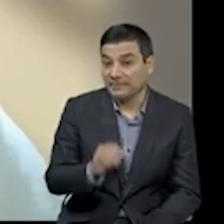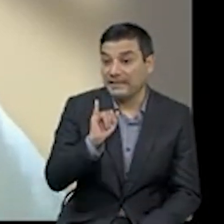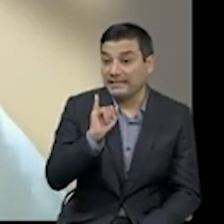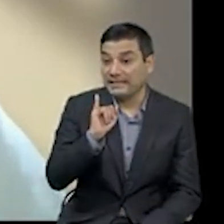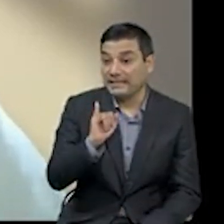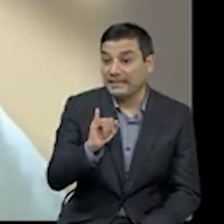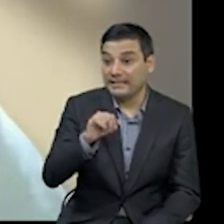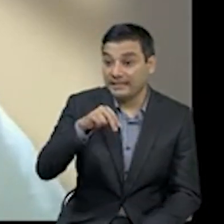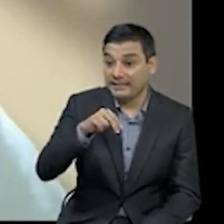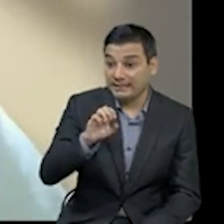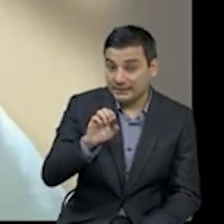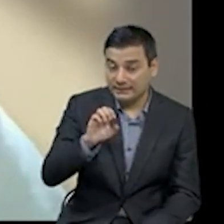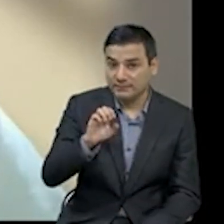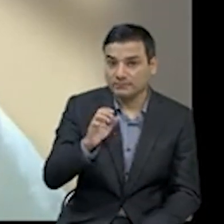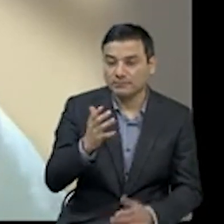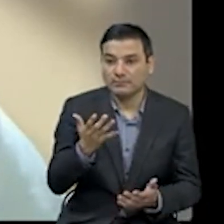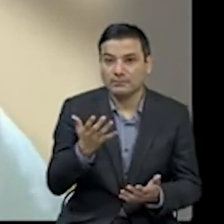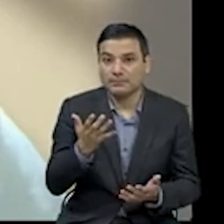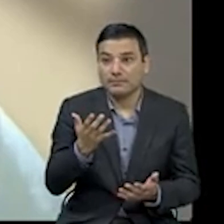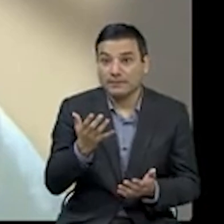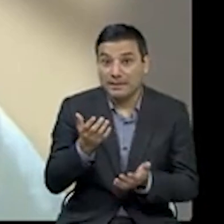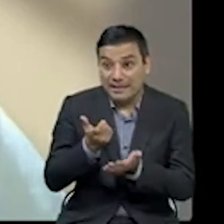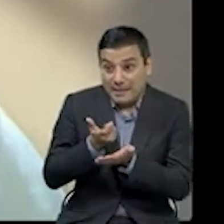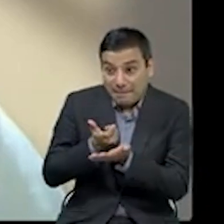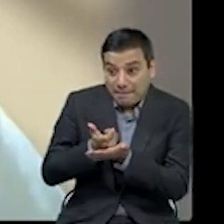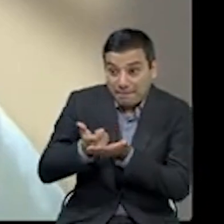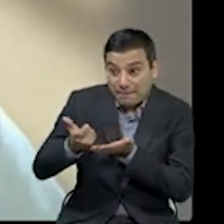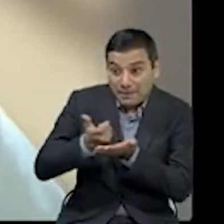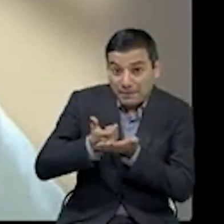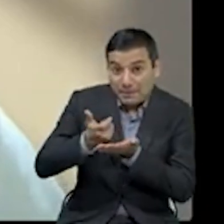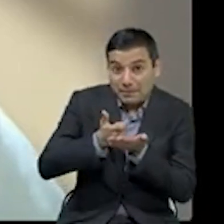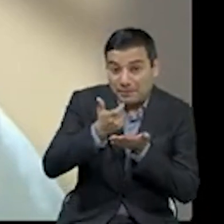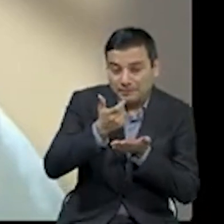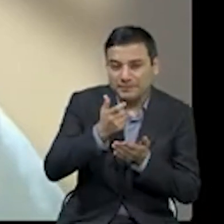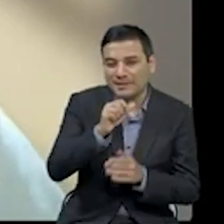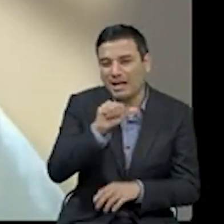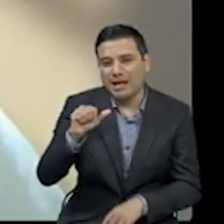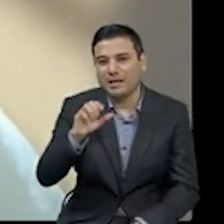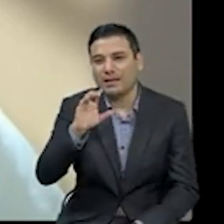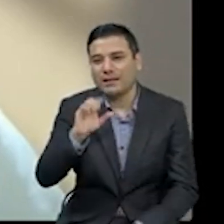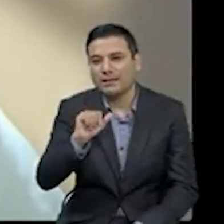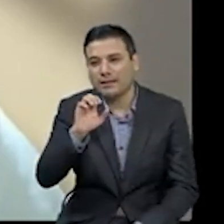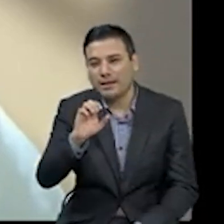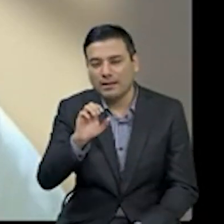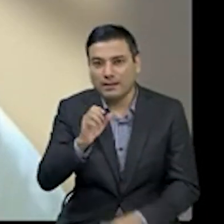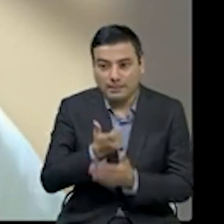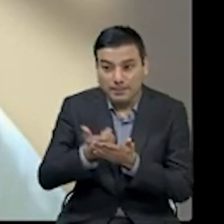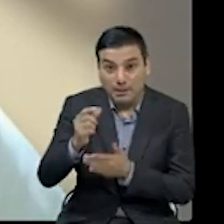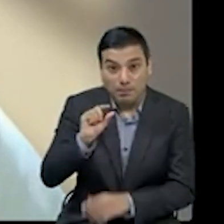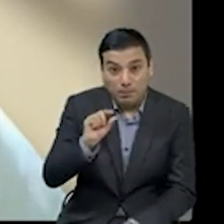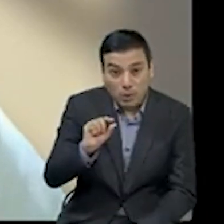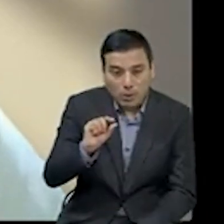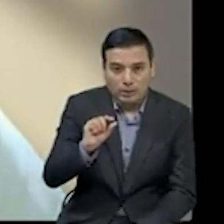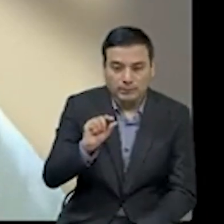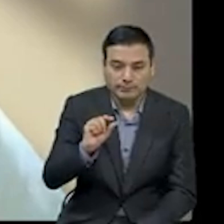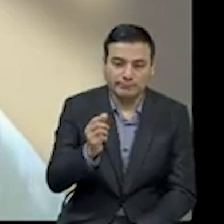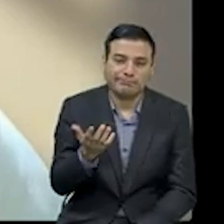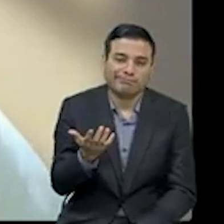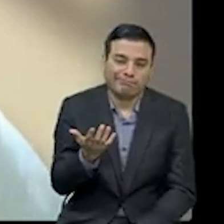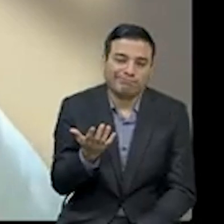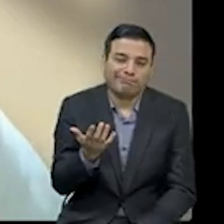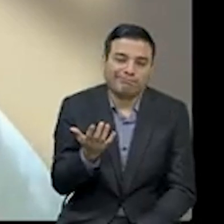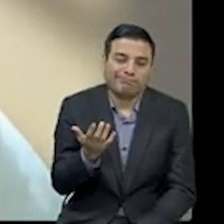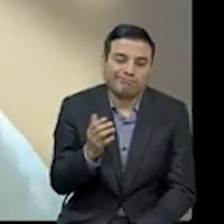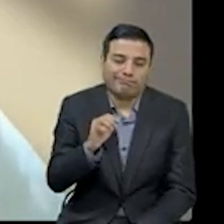Electoral pague sueldos mucho menos que atractivos para los capacitadores electorales tiene que ver, desde luego, con